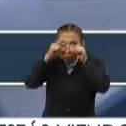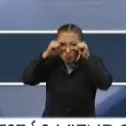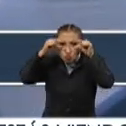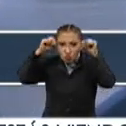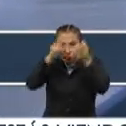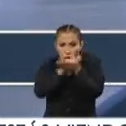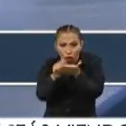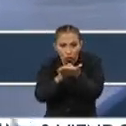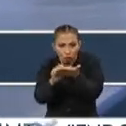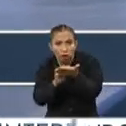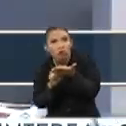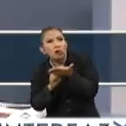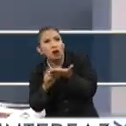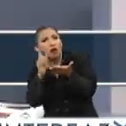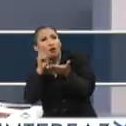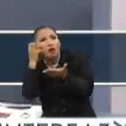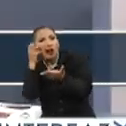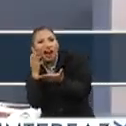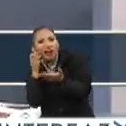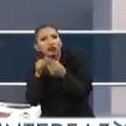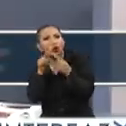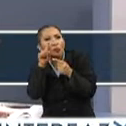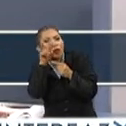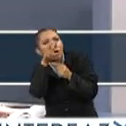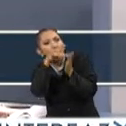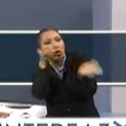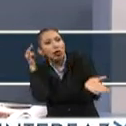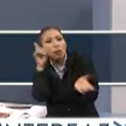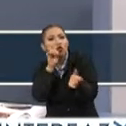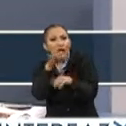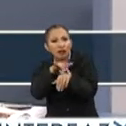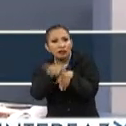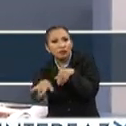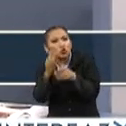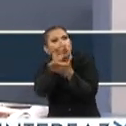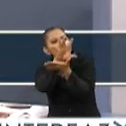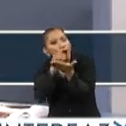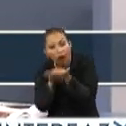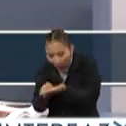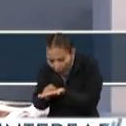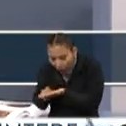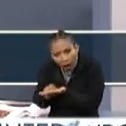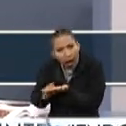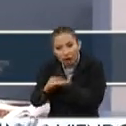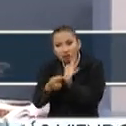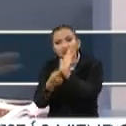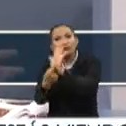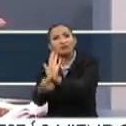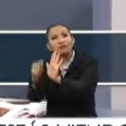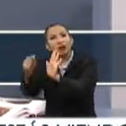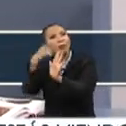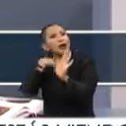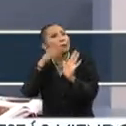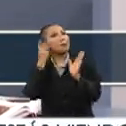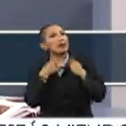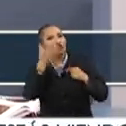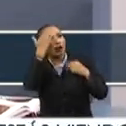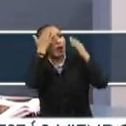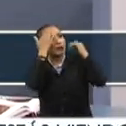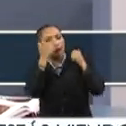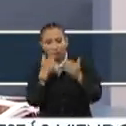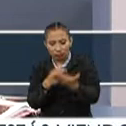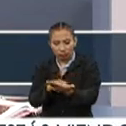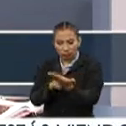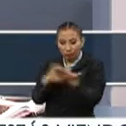Nahui, empezaron a representarla como un gato, empezaron a copiar desnudos que ella misma había trabajado. Es decir, esa visión de Nahui que ahora nos